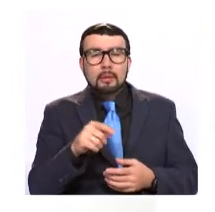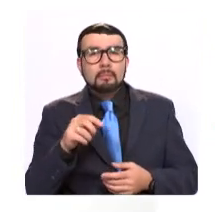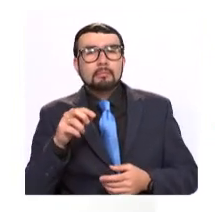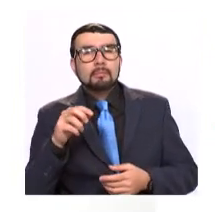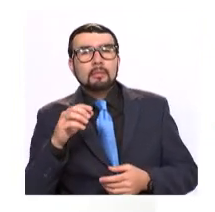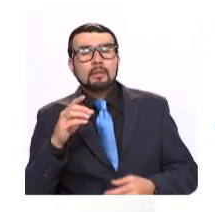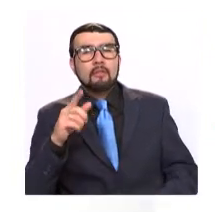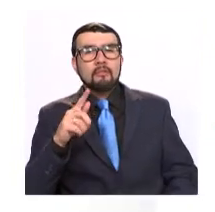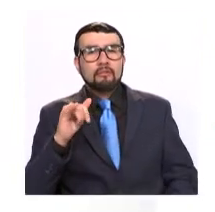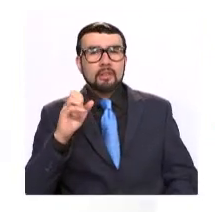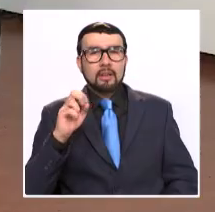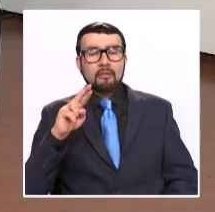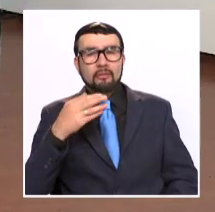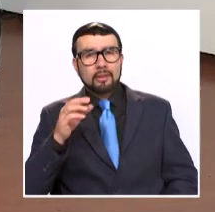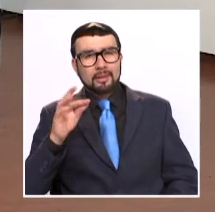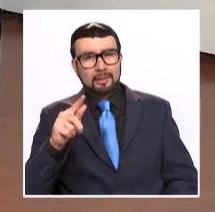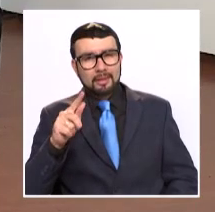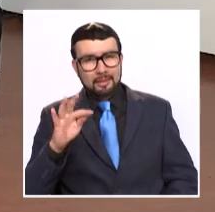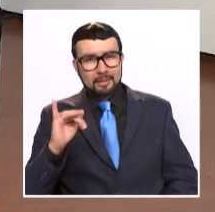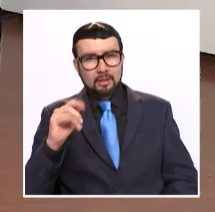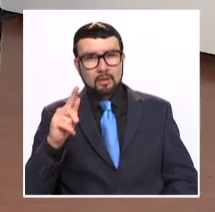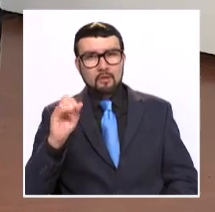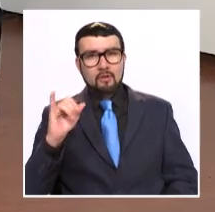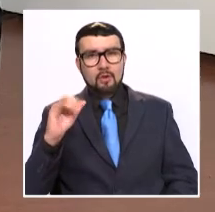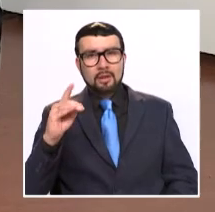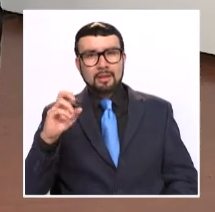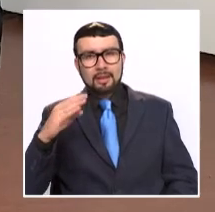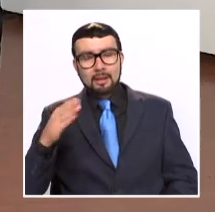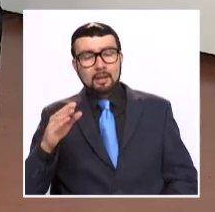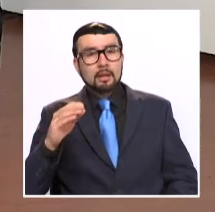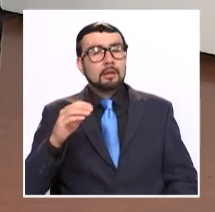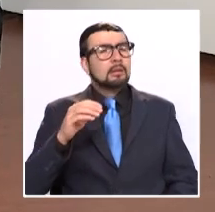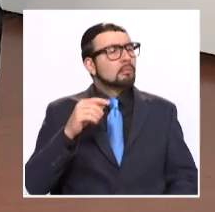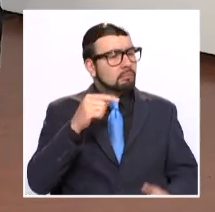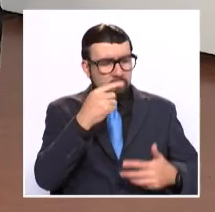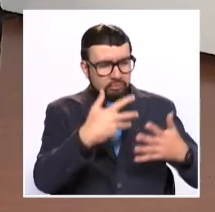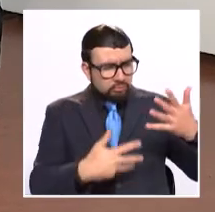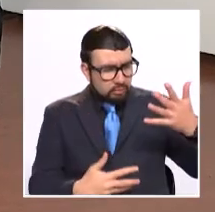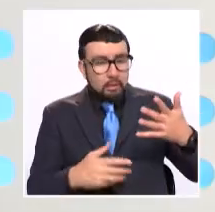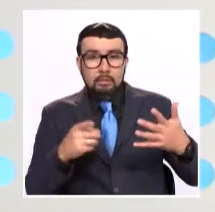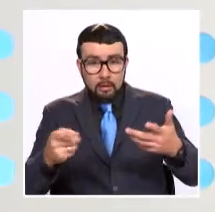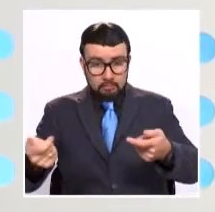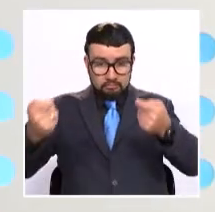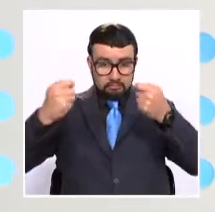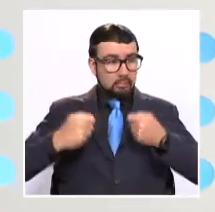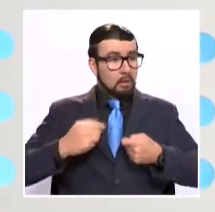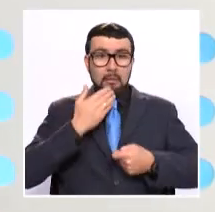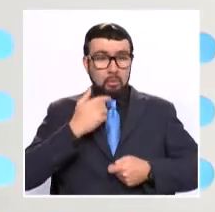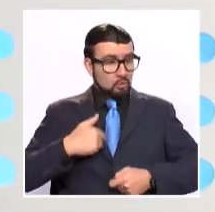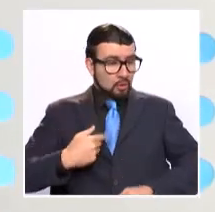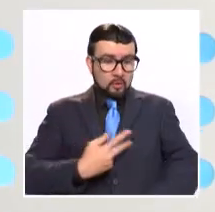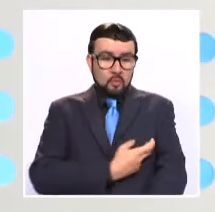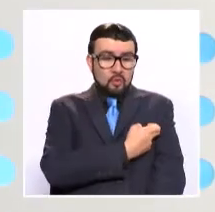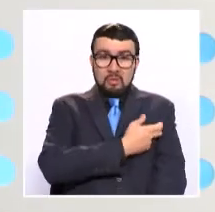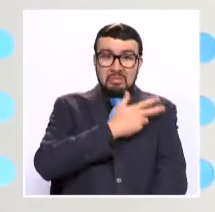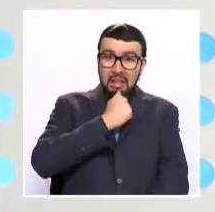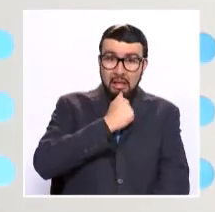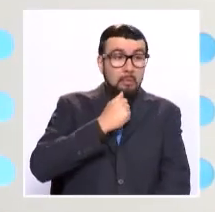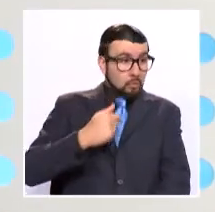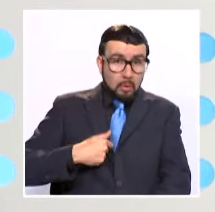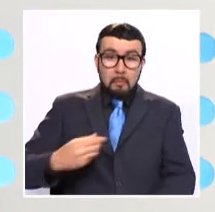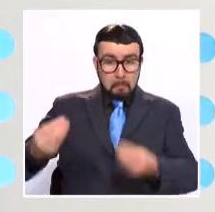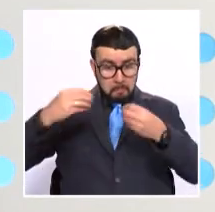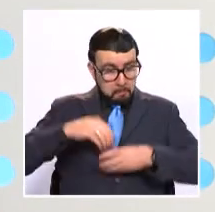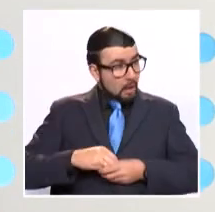tifoidea, meningococo. Todas esas enfermedades se pueden presentar cuando no hay vacunas. Correcto, doctor. Y este es un esquema sugerido